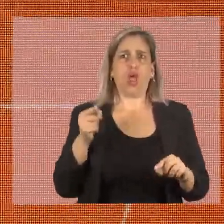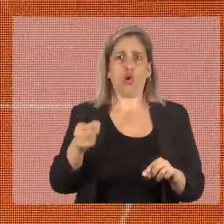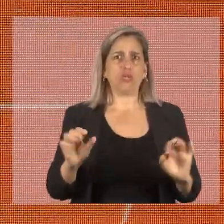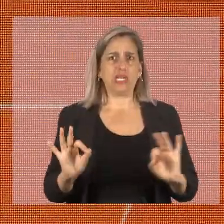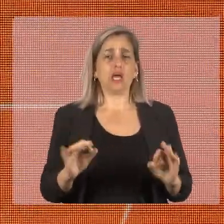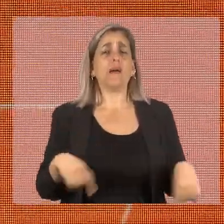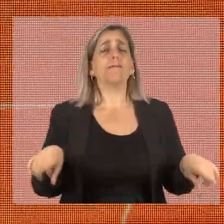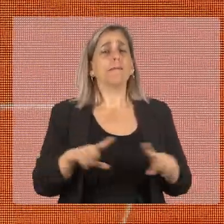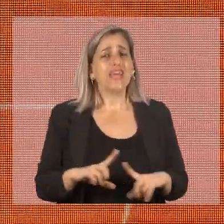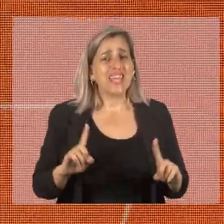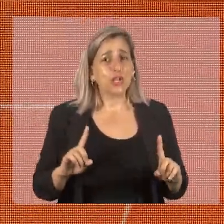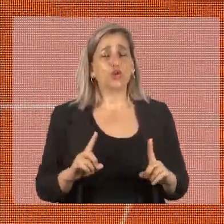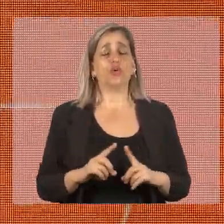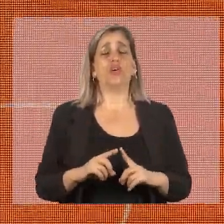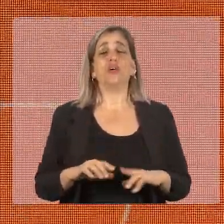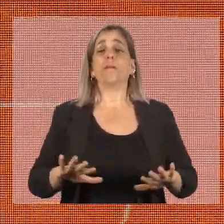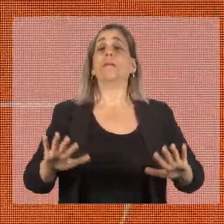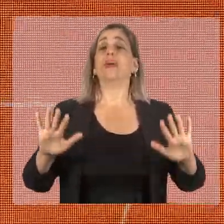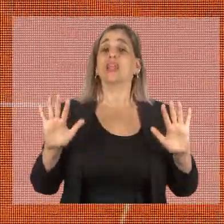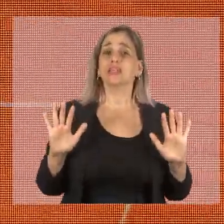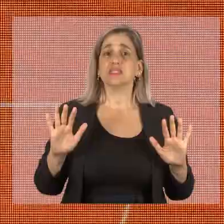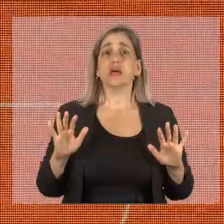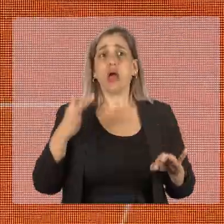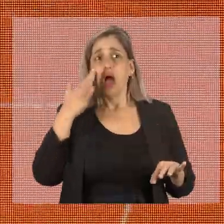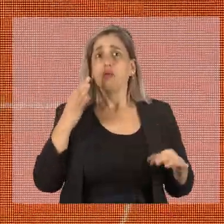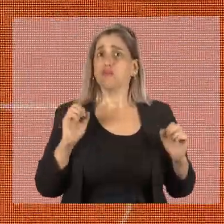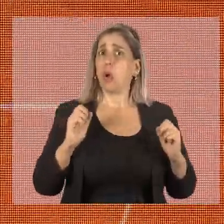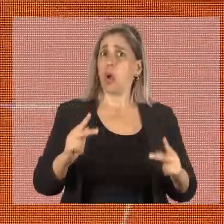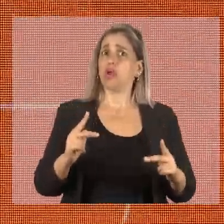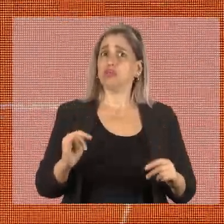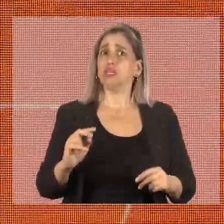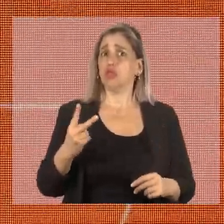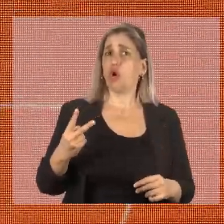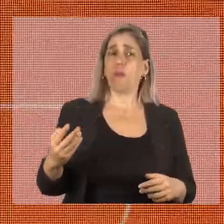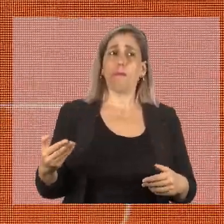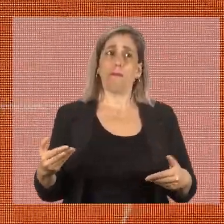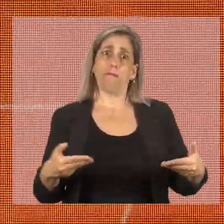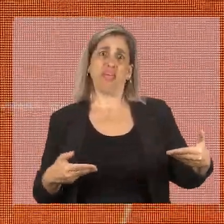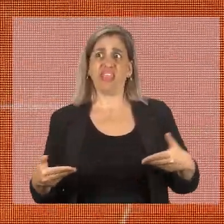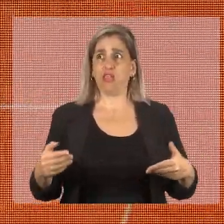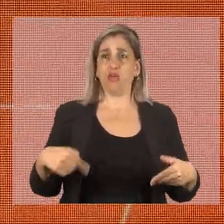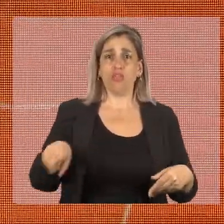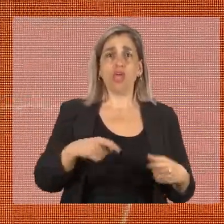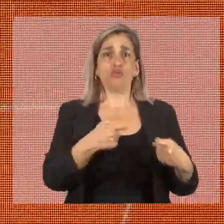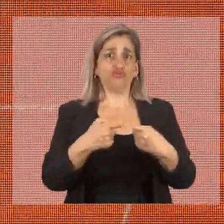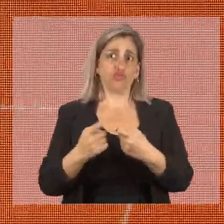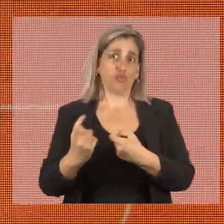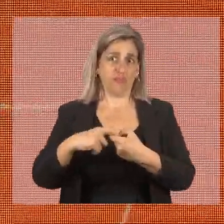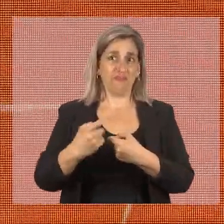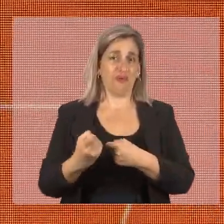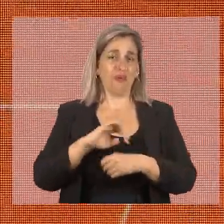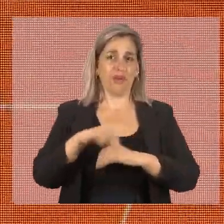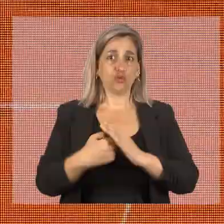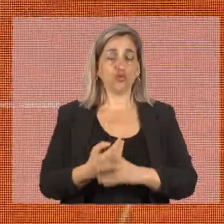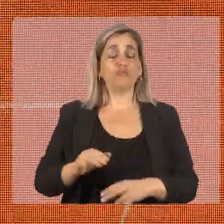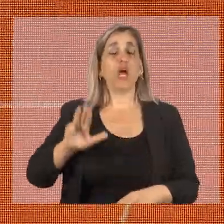Aparentemente, insisto, aparentemente, hay un visto bueno en esos dos pedidos de estos socios del Mercosur.